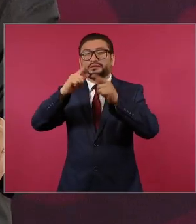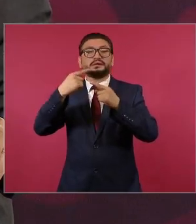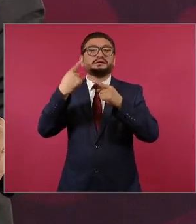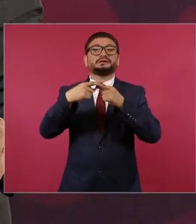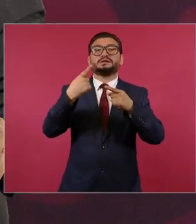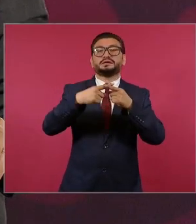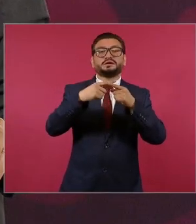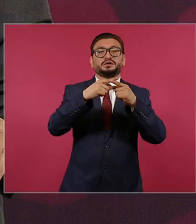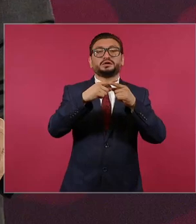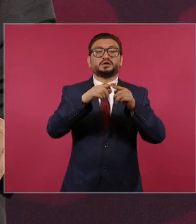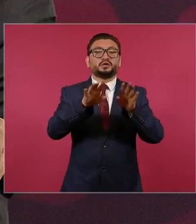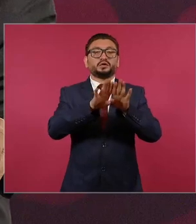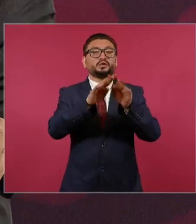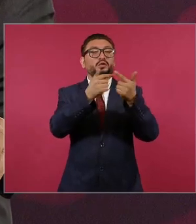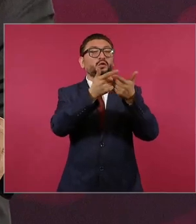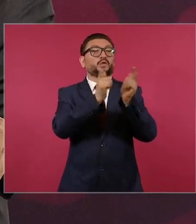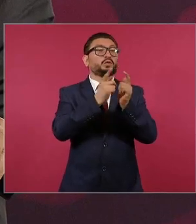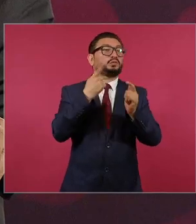de la minoría.